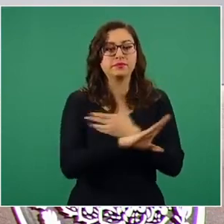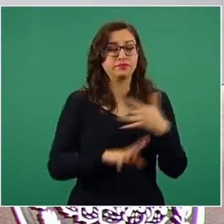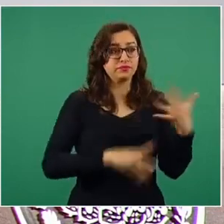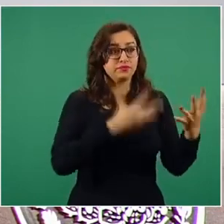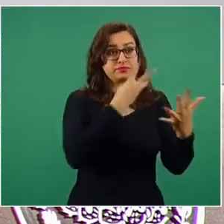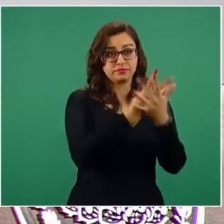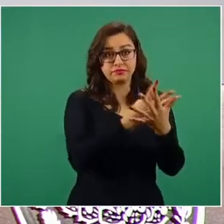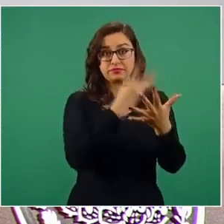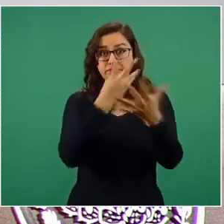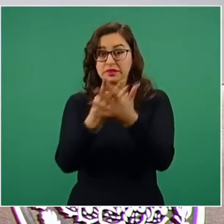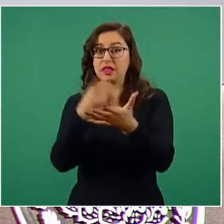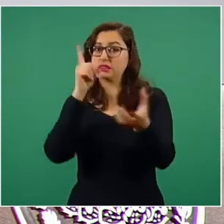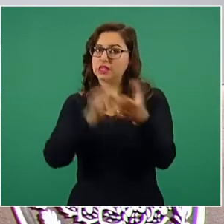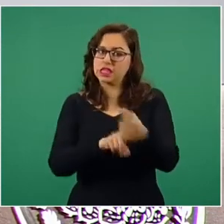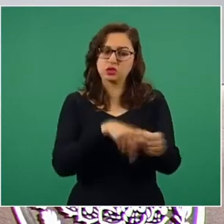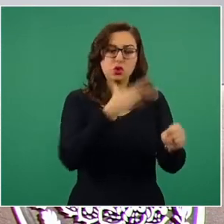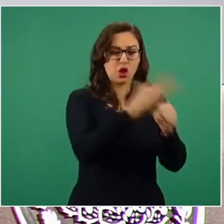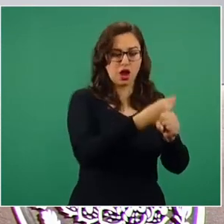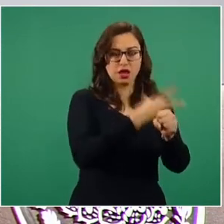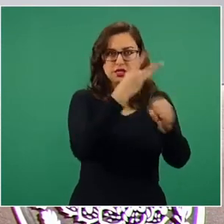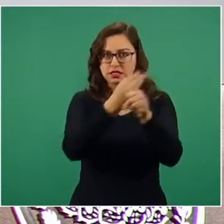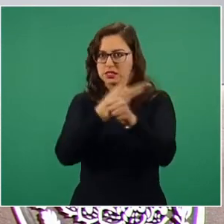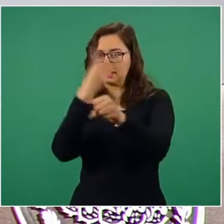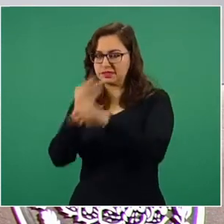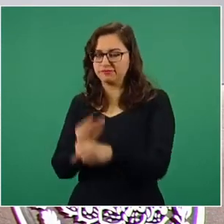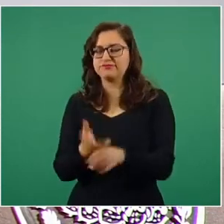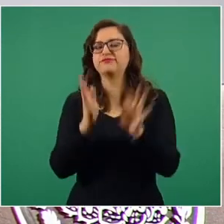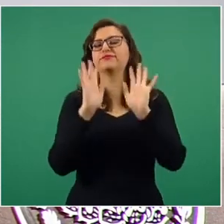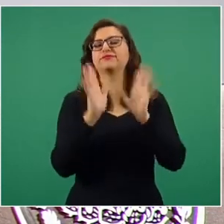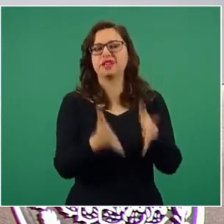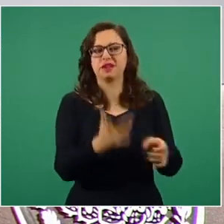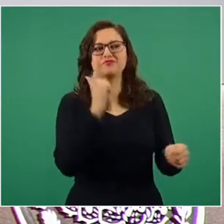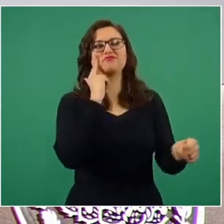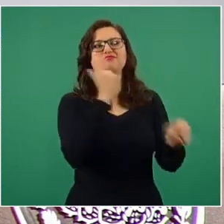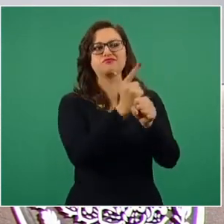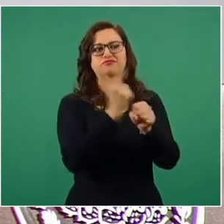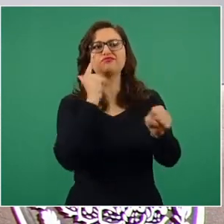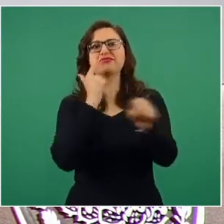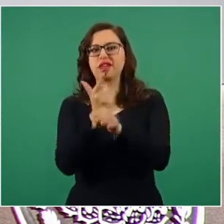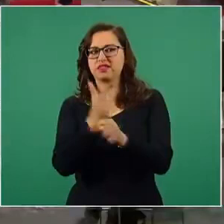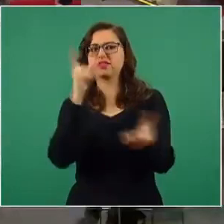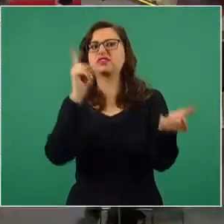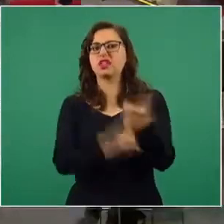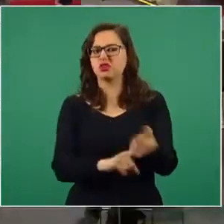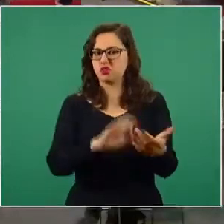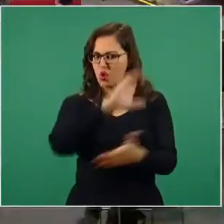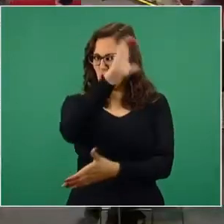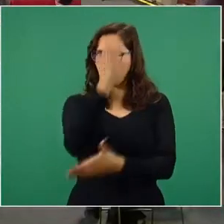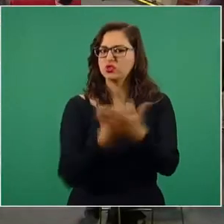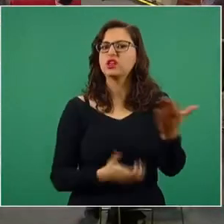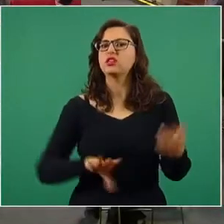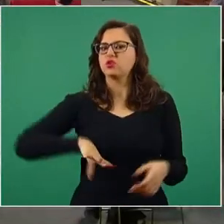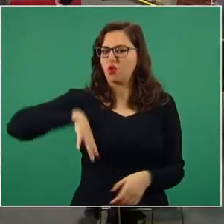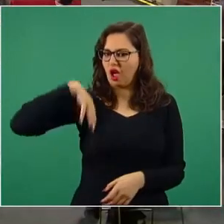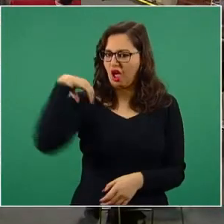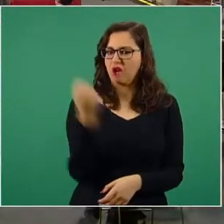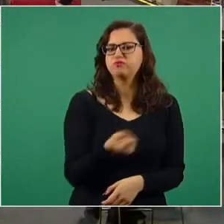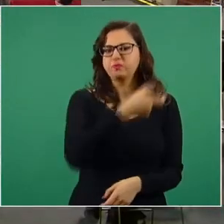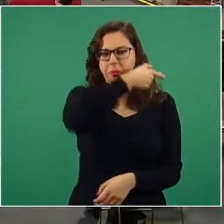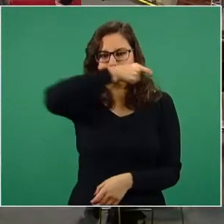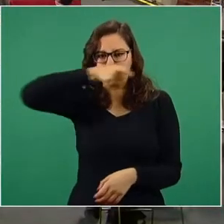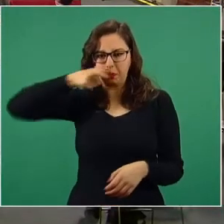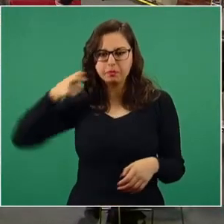penitenciarios, donde, por cierto, ya se han evidenciado contratos leoninos. De esta manera y de